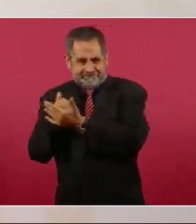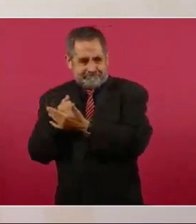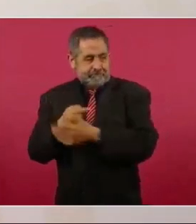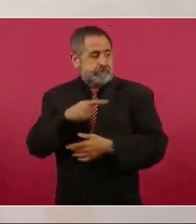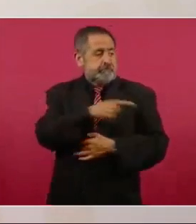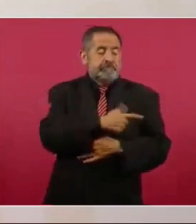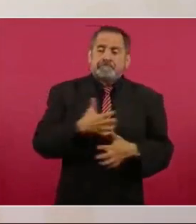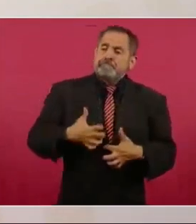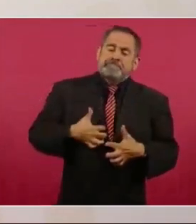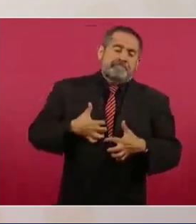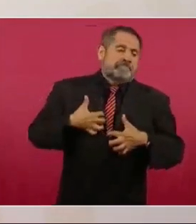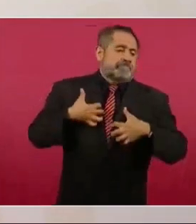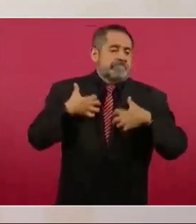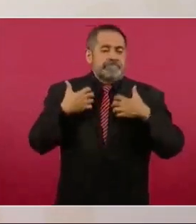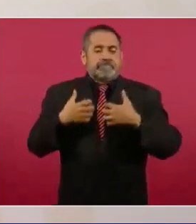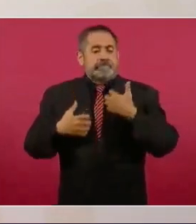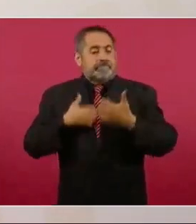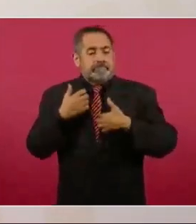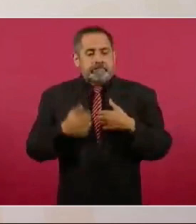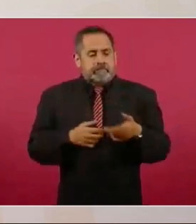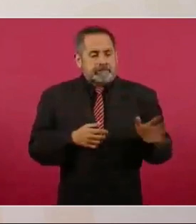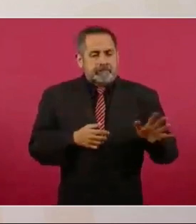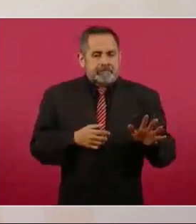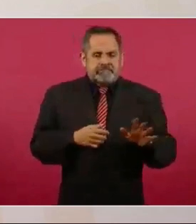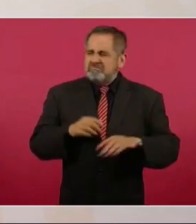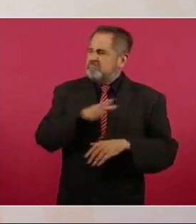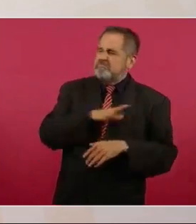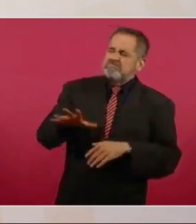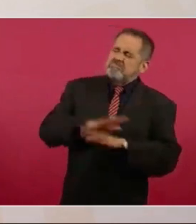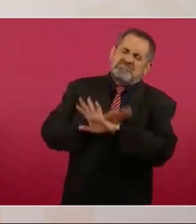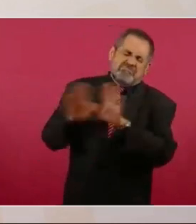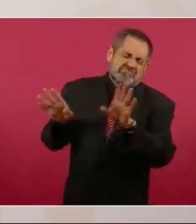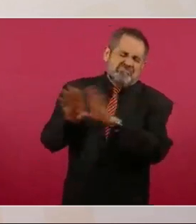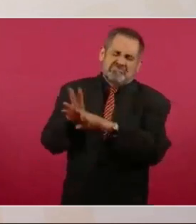enojados, y dijeron, a ver,